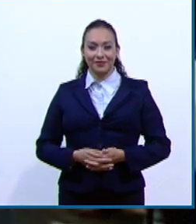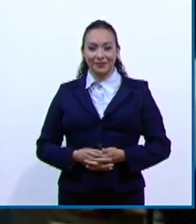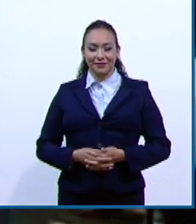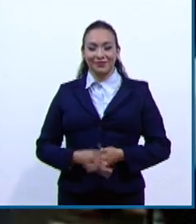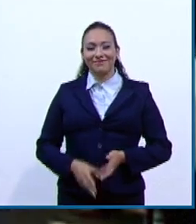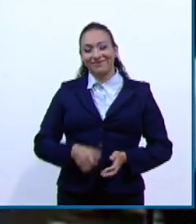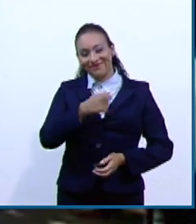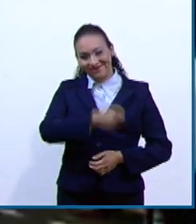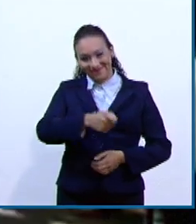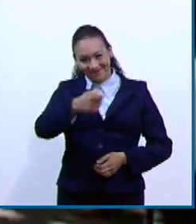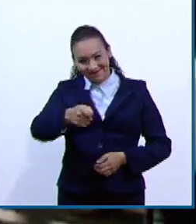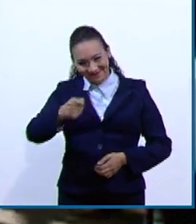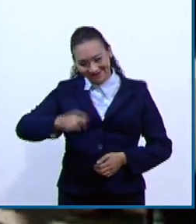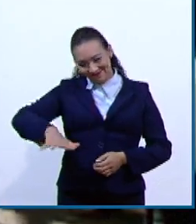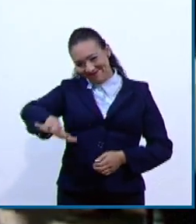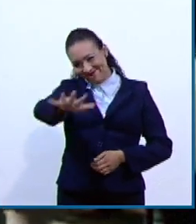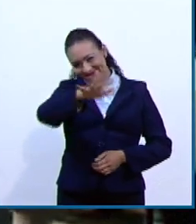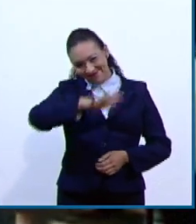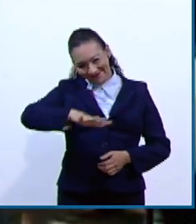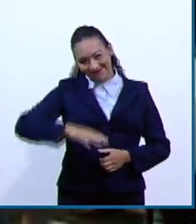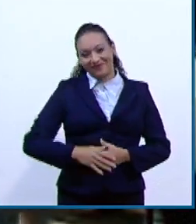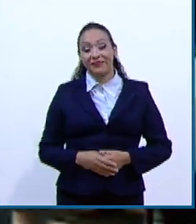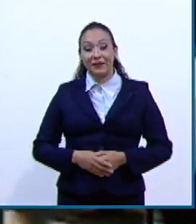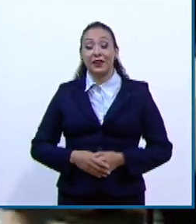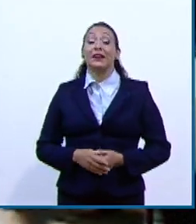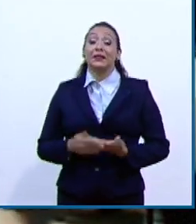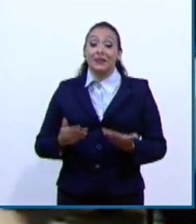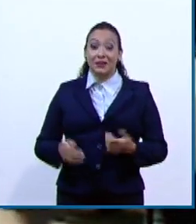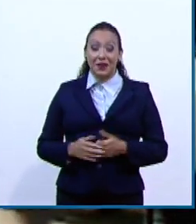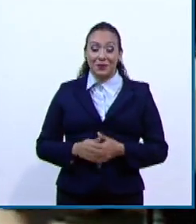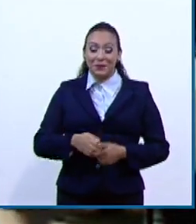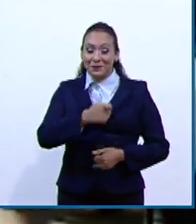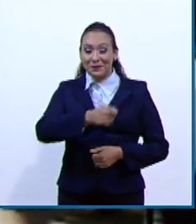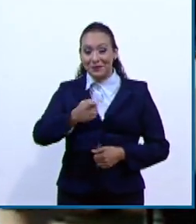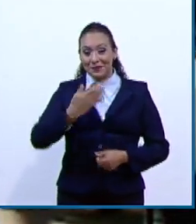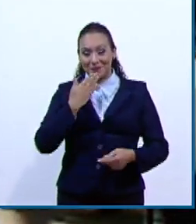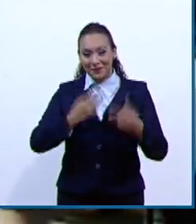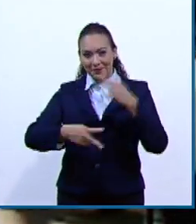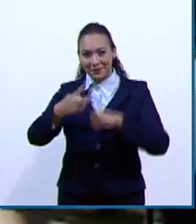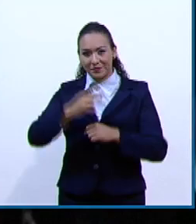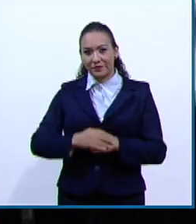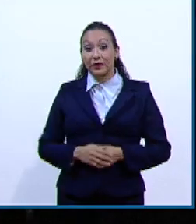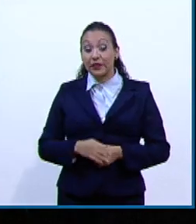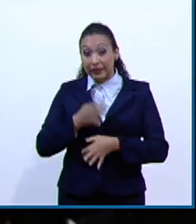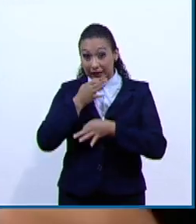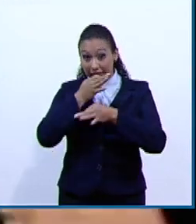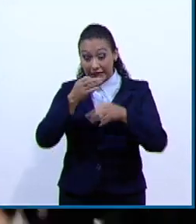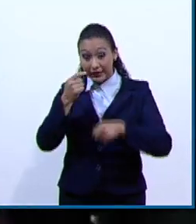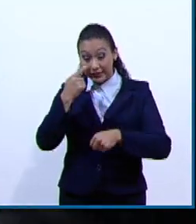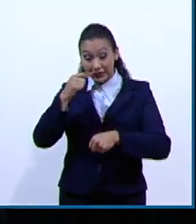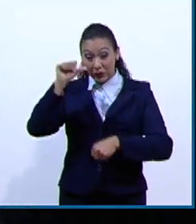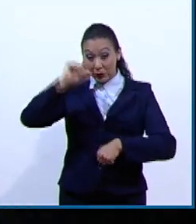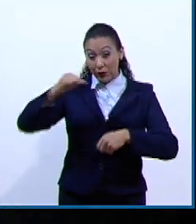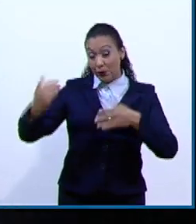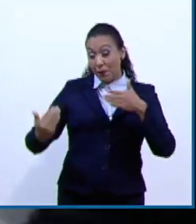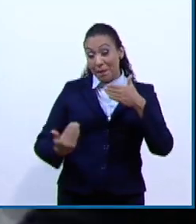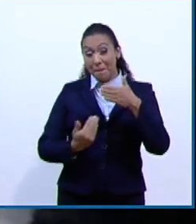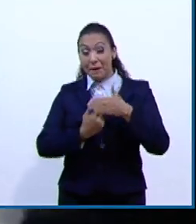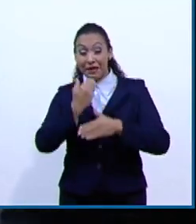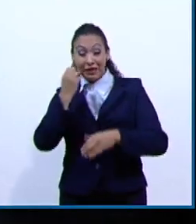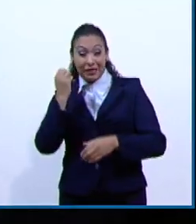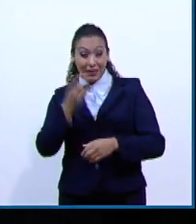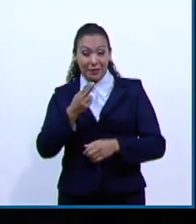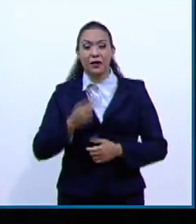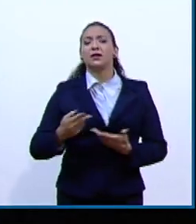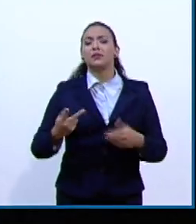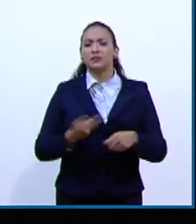Un saludo a ti y a todos los que siguen la transmisión de Justicia TV. Te comento que desde muy temprano trabajadores del